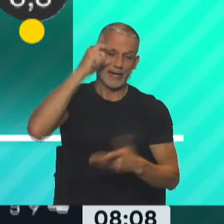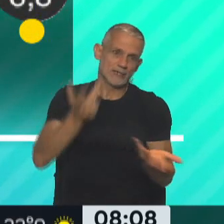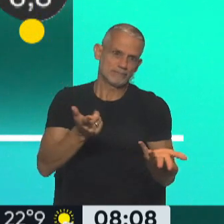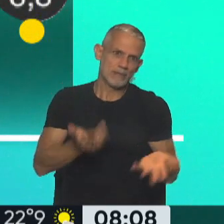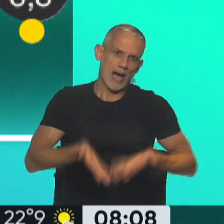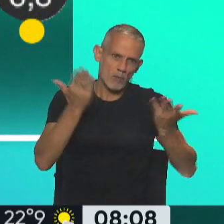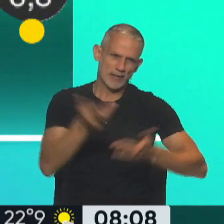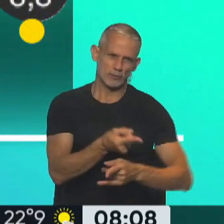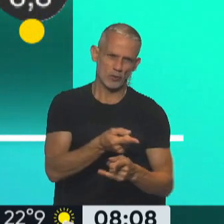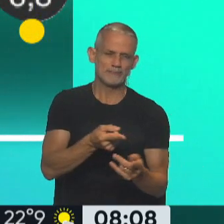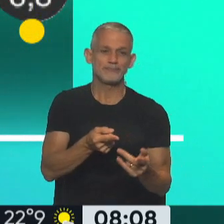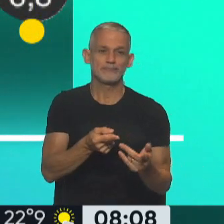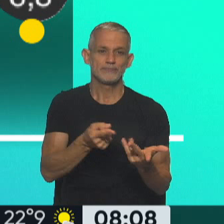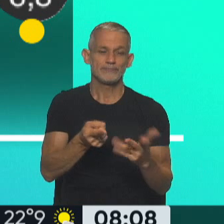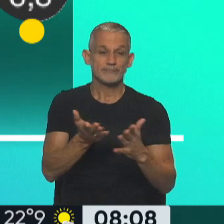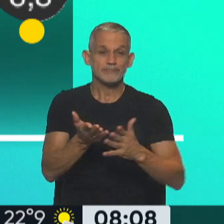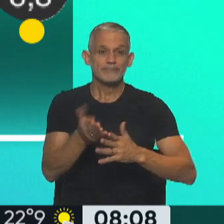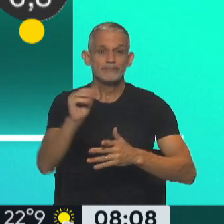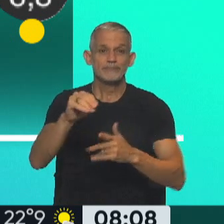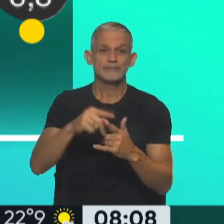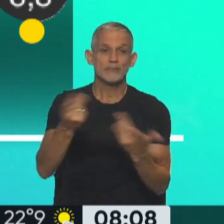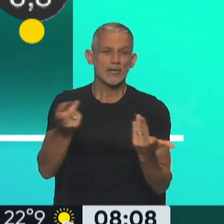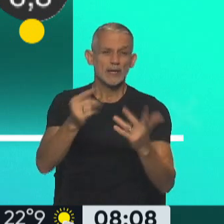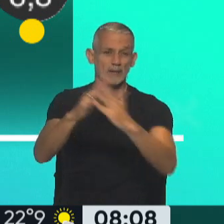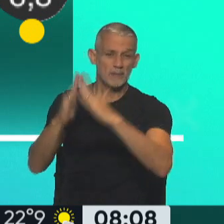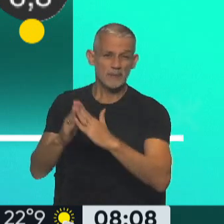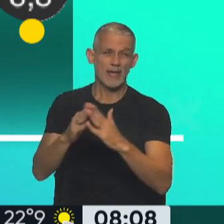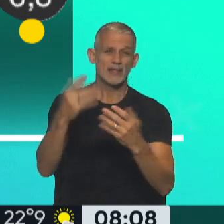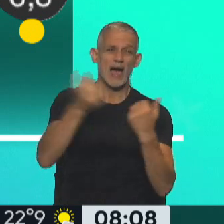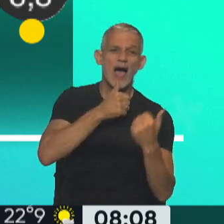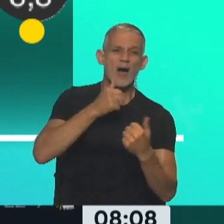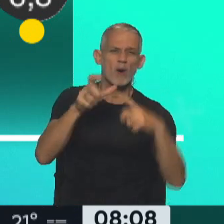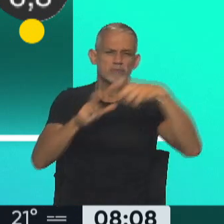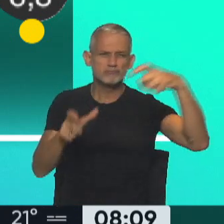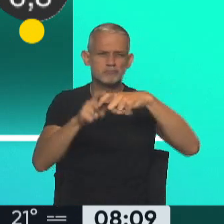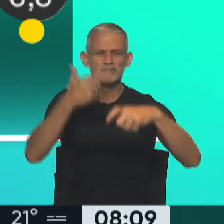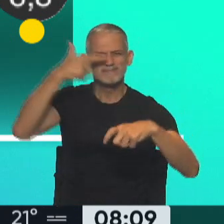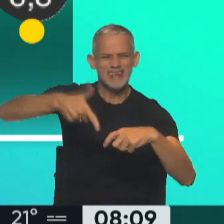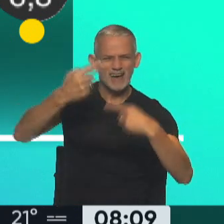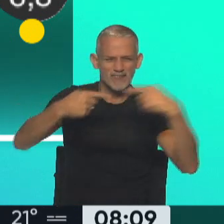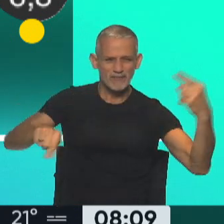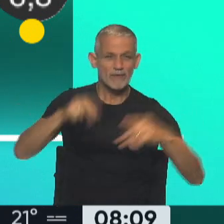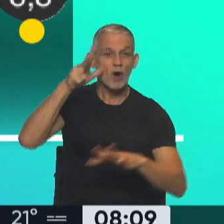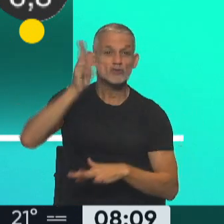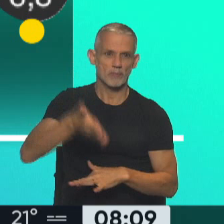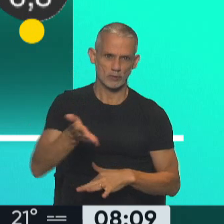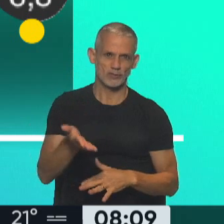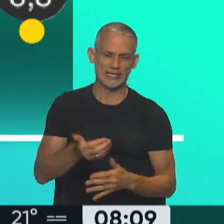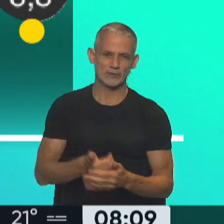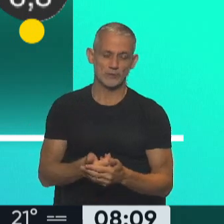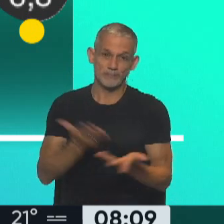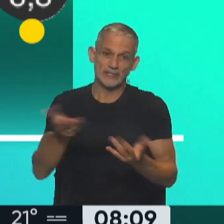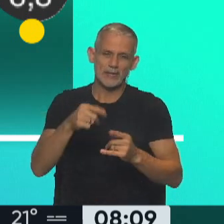naturalmente se expande. Vivienda, agua, electricidad y otros combustibles, un 8%. Acá, bueno, aplica